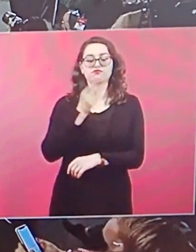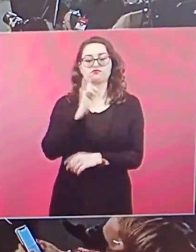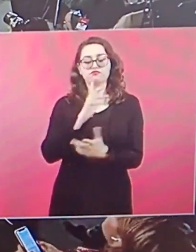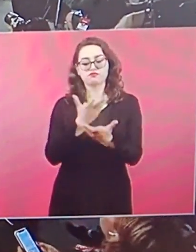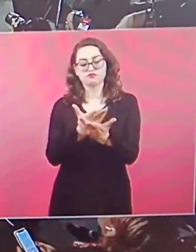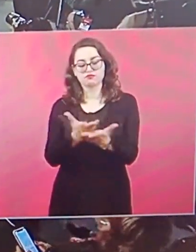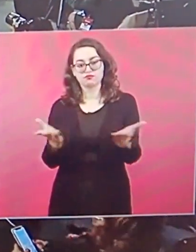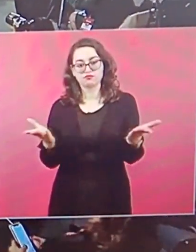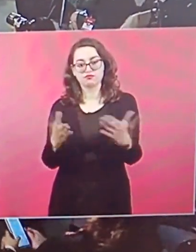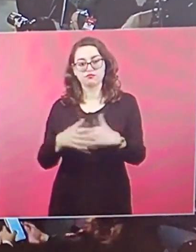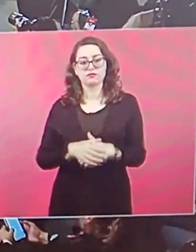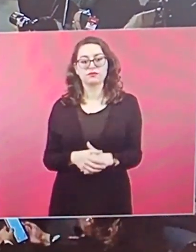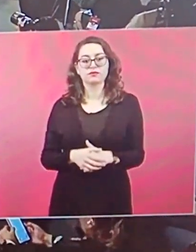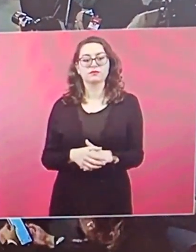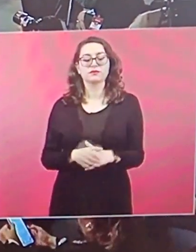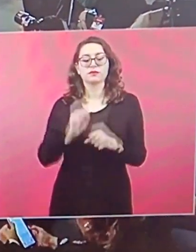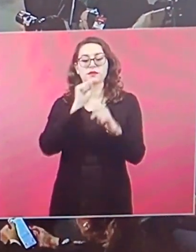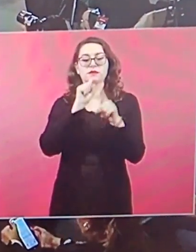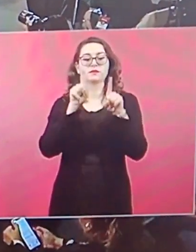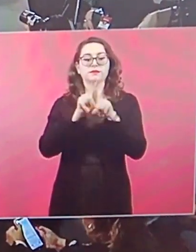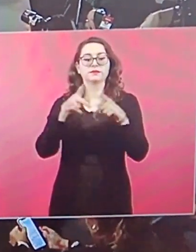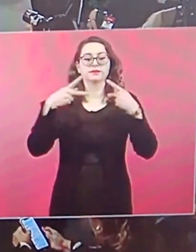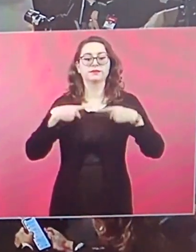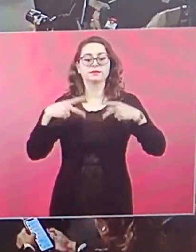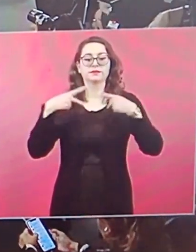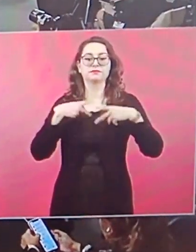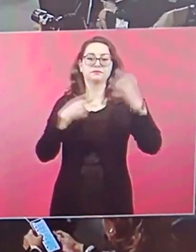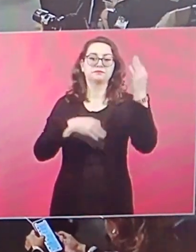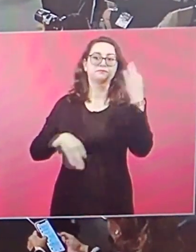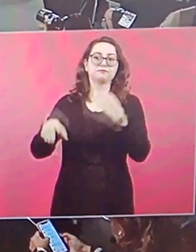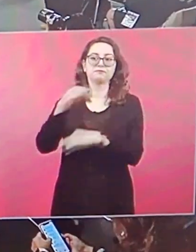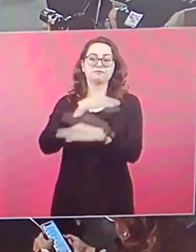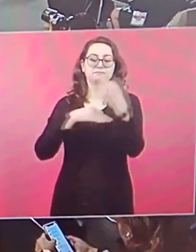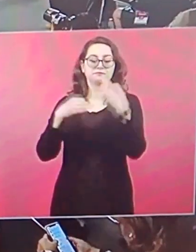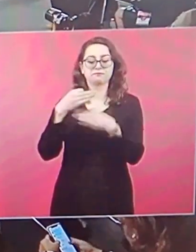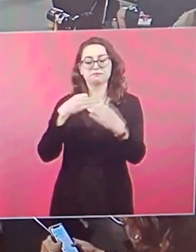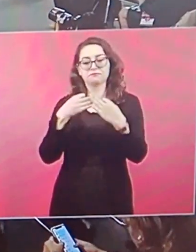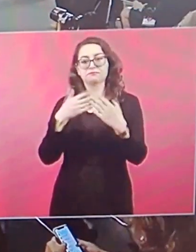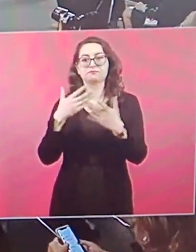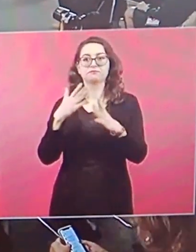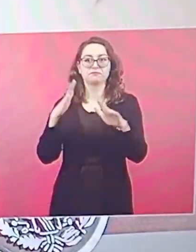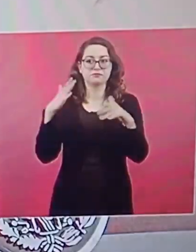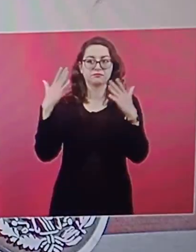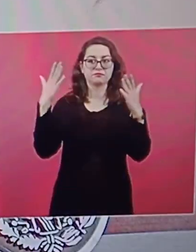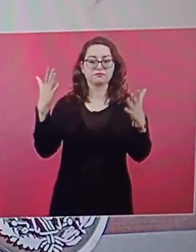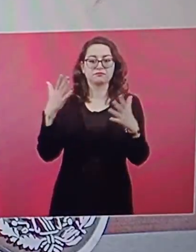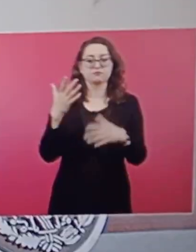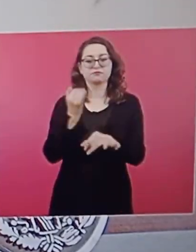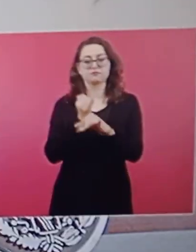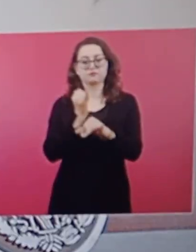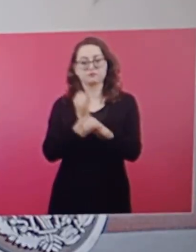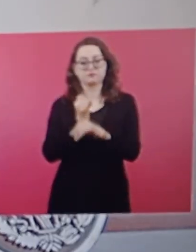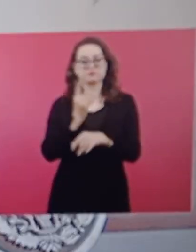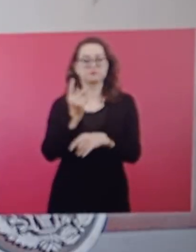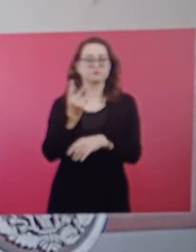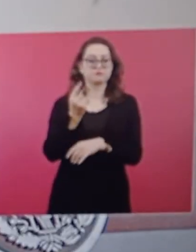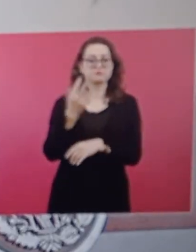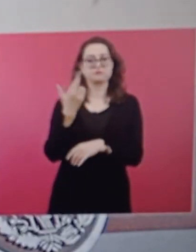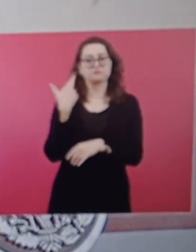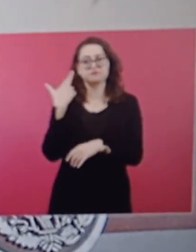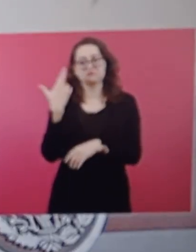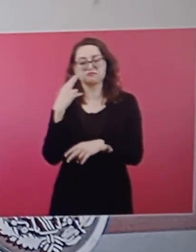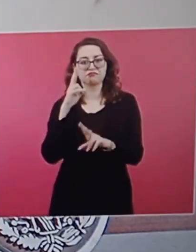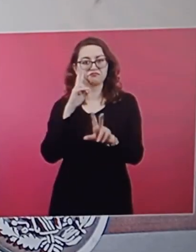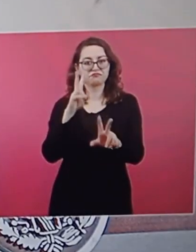ahora ya con el presidente de México está en el Instituto Nacional de Antropología e Historia. De ahí